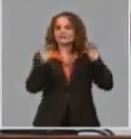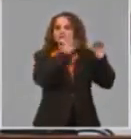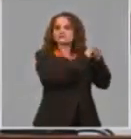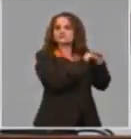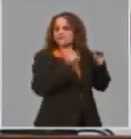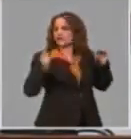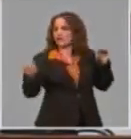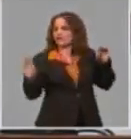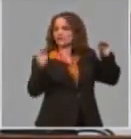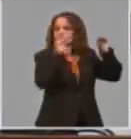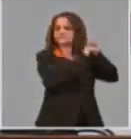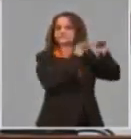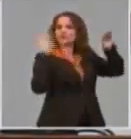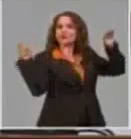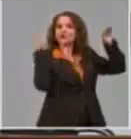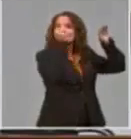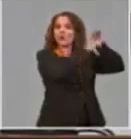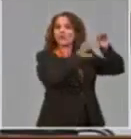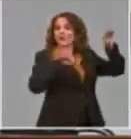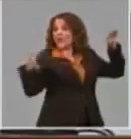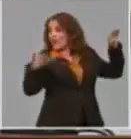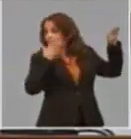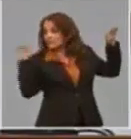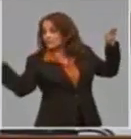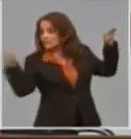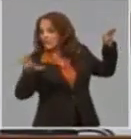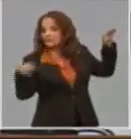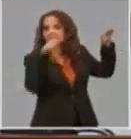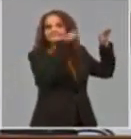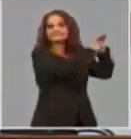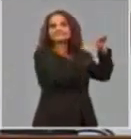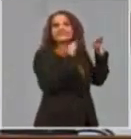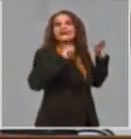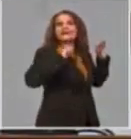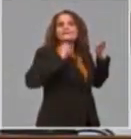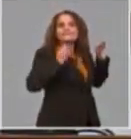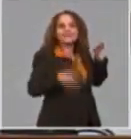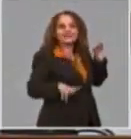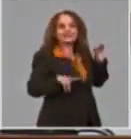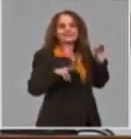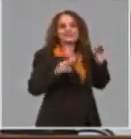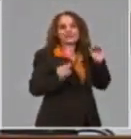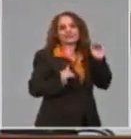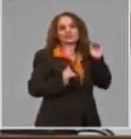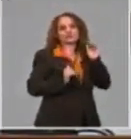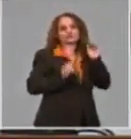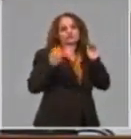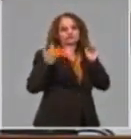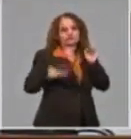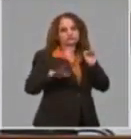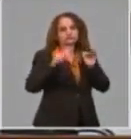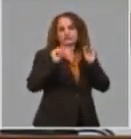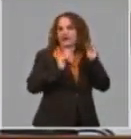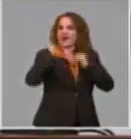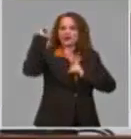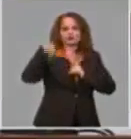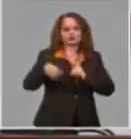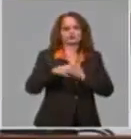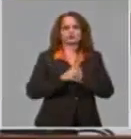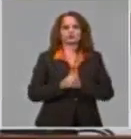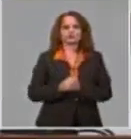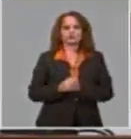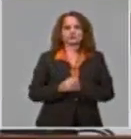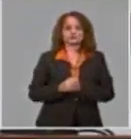está esperando? Que se acaben las cosas. ¿Para qué? Para salir con precios altísimos. Y alrededor de él, ¿qué es lo que